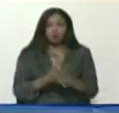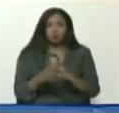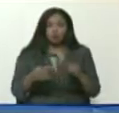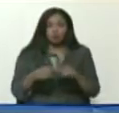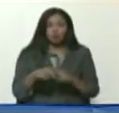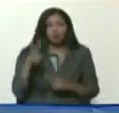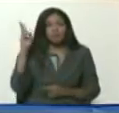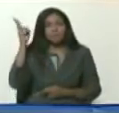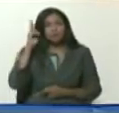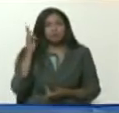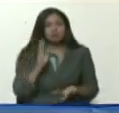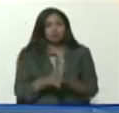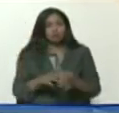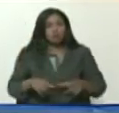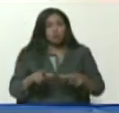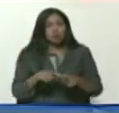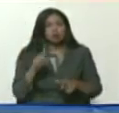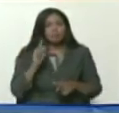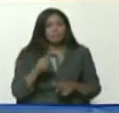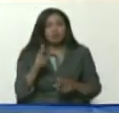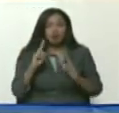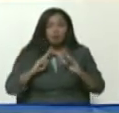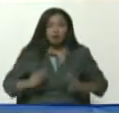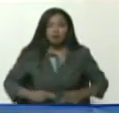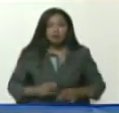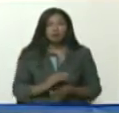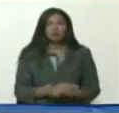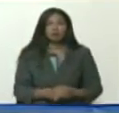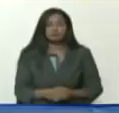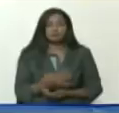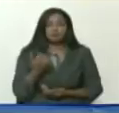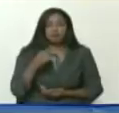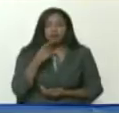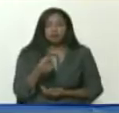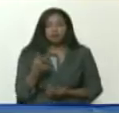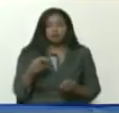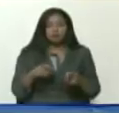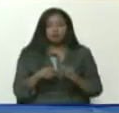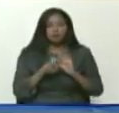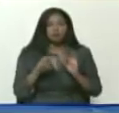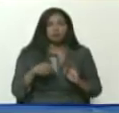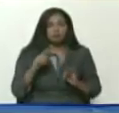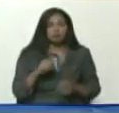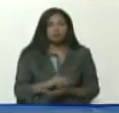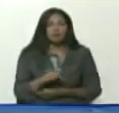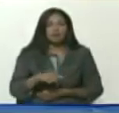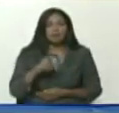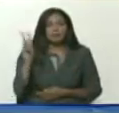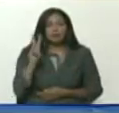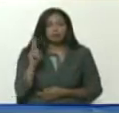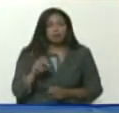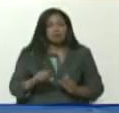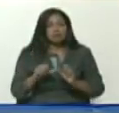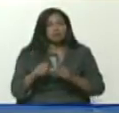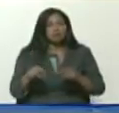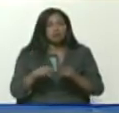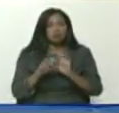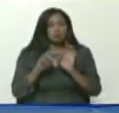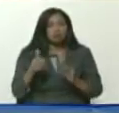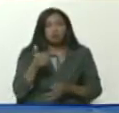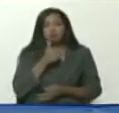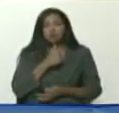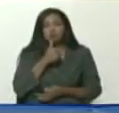destruye Sudamérica y a la humanidad. Eso hay que decirlo. Y en Venezuela nos mantenemos firmes,